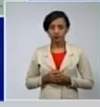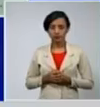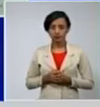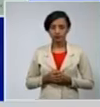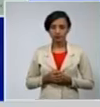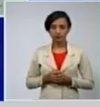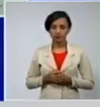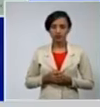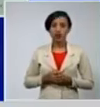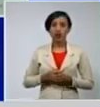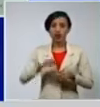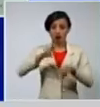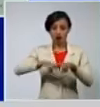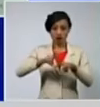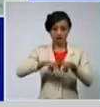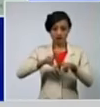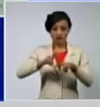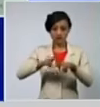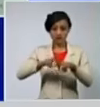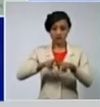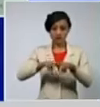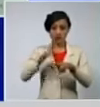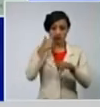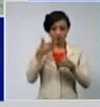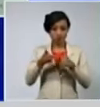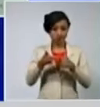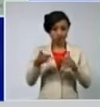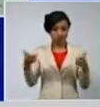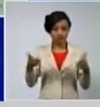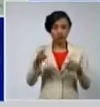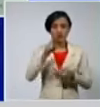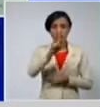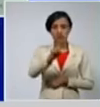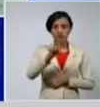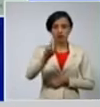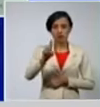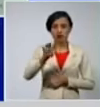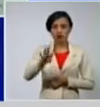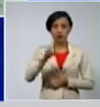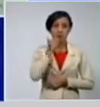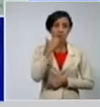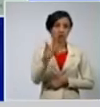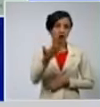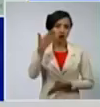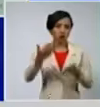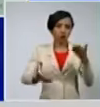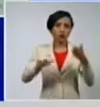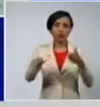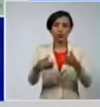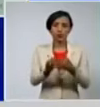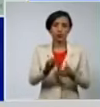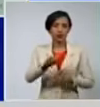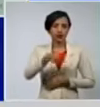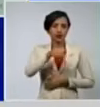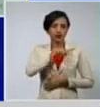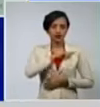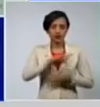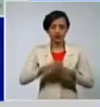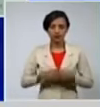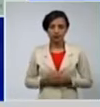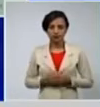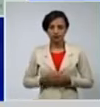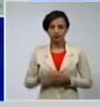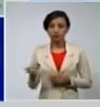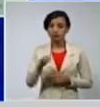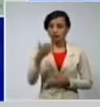Habana incrementa en 114 en comparación con el día anterior. Claro, en comparación con días